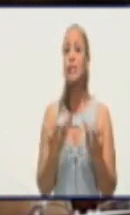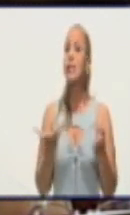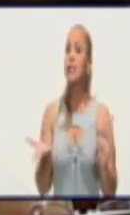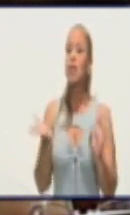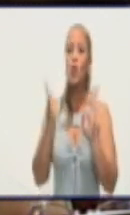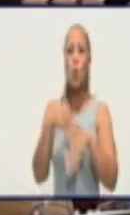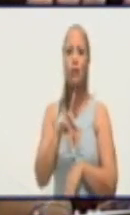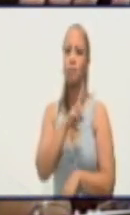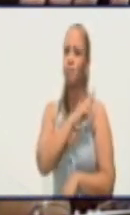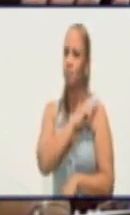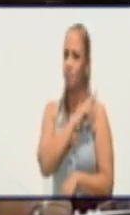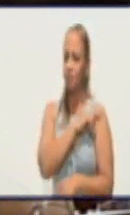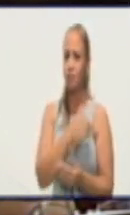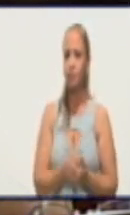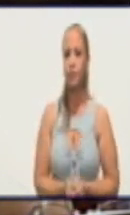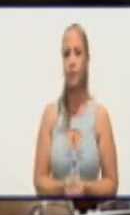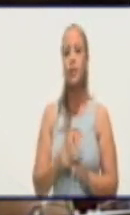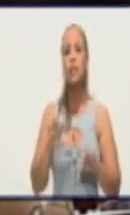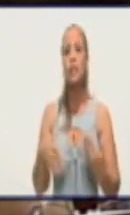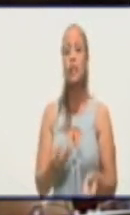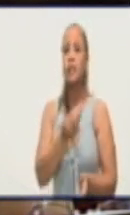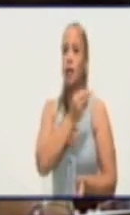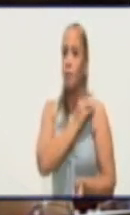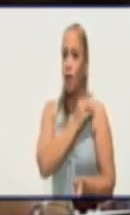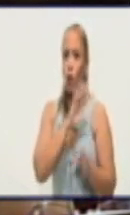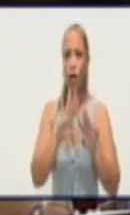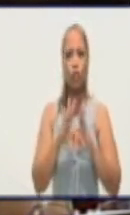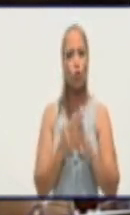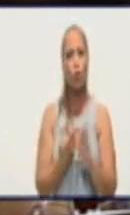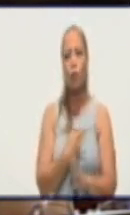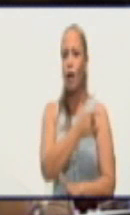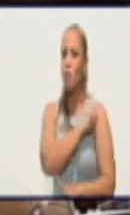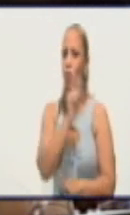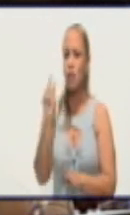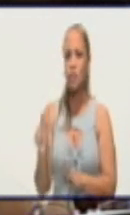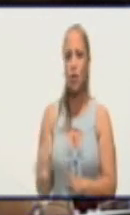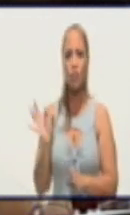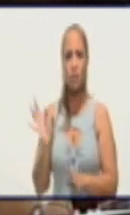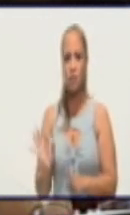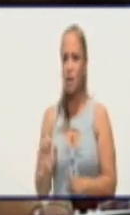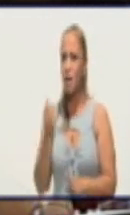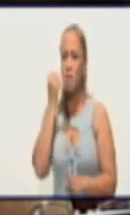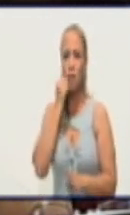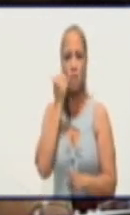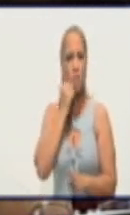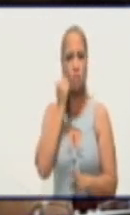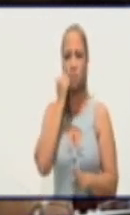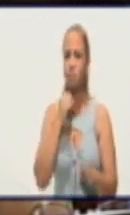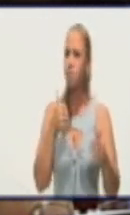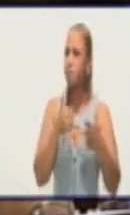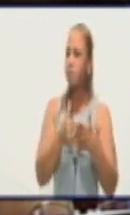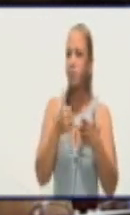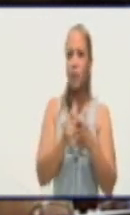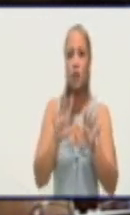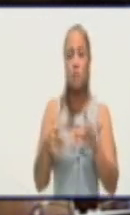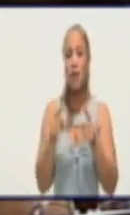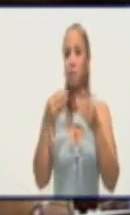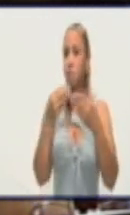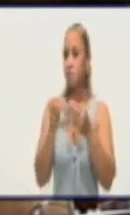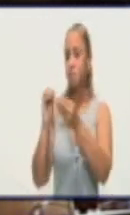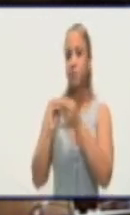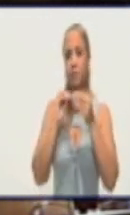irresponsabilidad. Entonces, el llamado está en eso, es cada día más intensa la transmisión, es cada